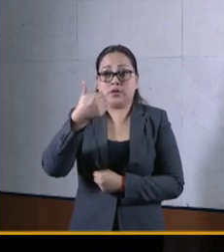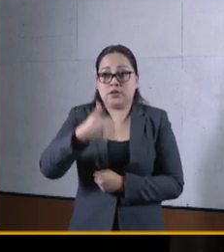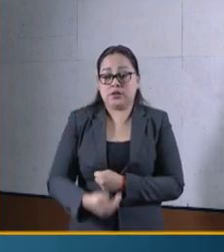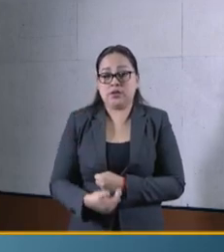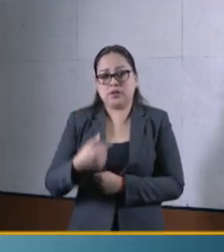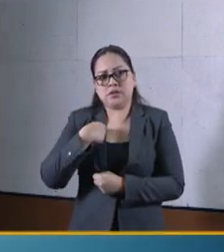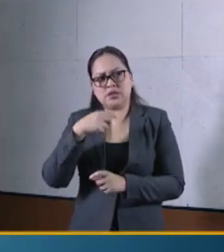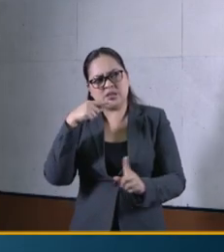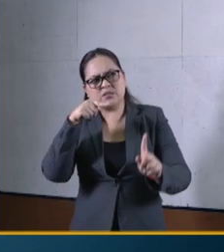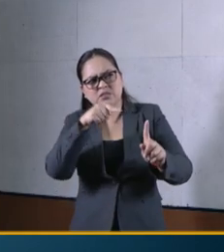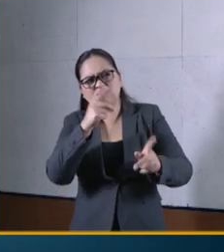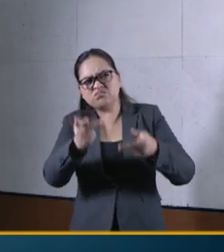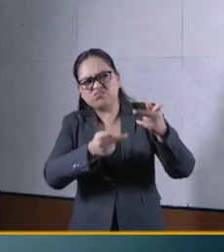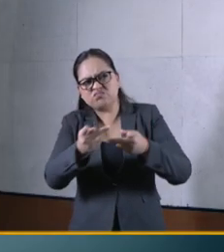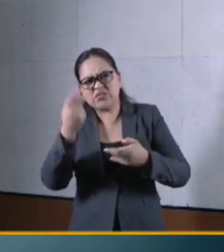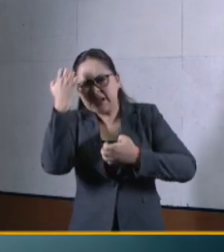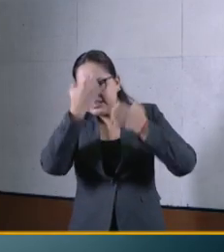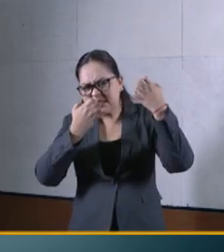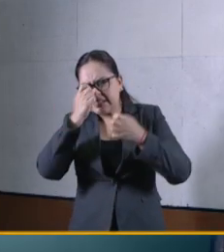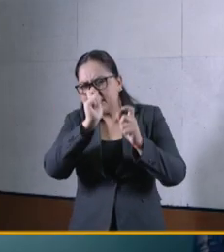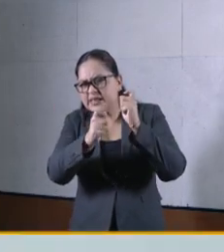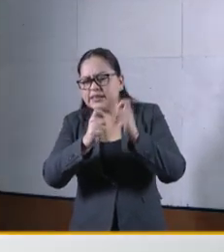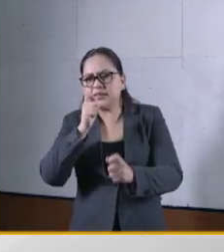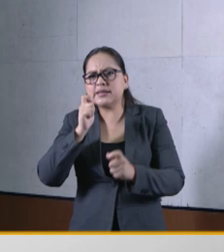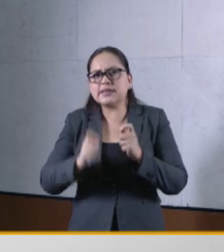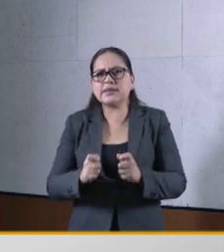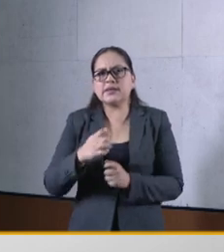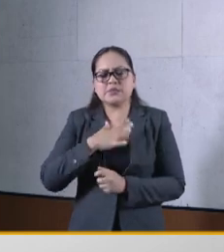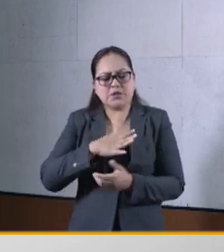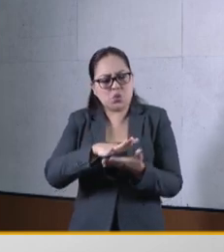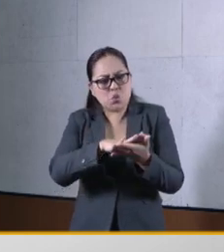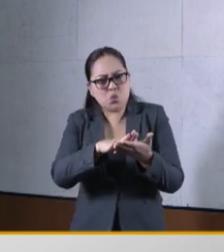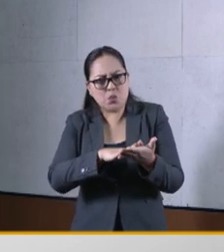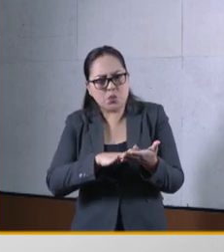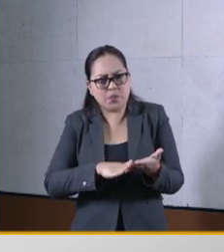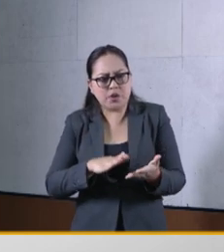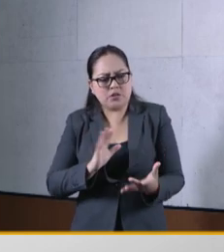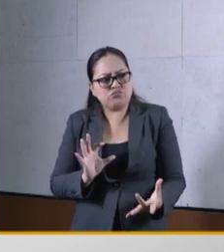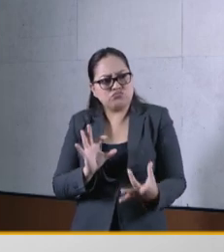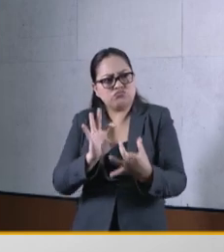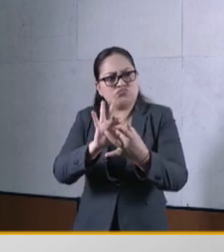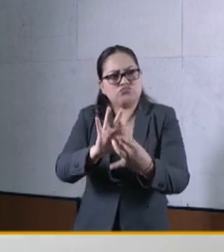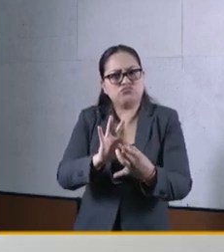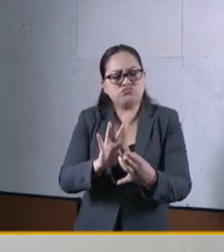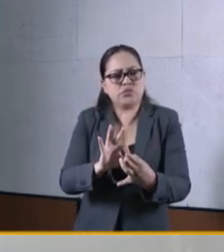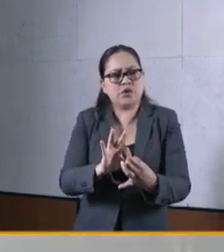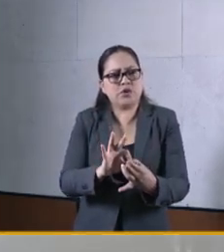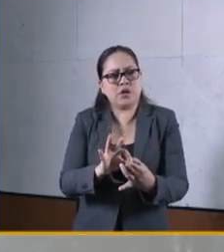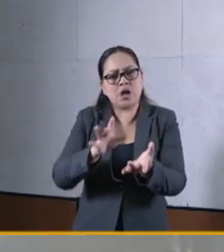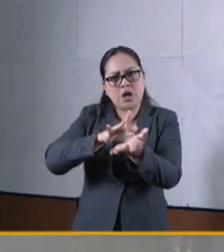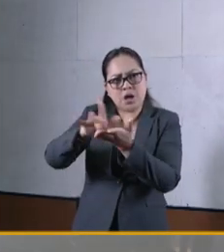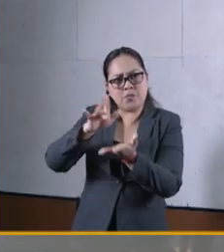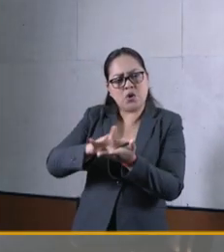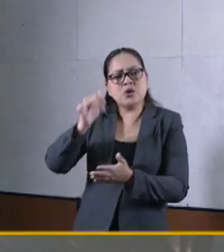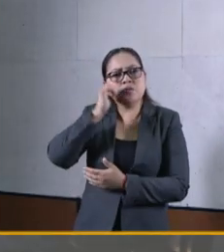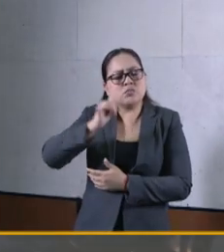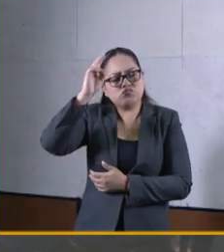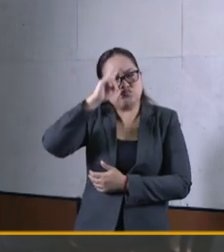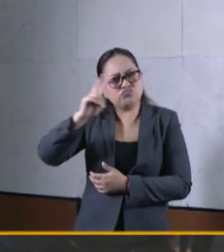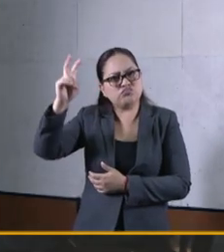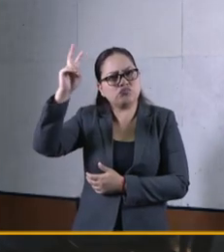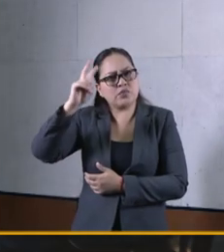críticos analíticos humildes empáticos altruistas y soñadores